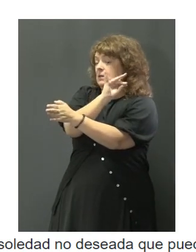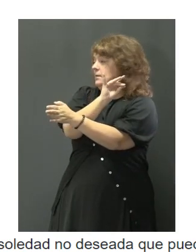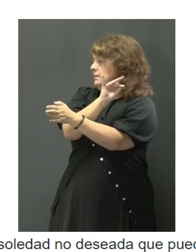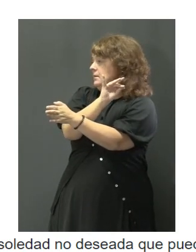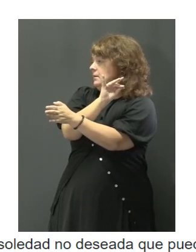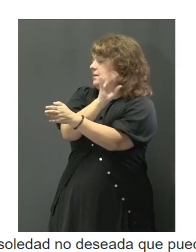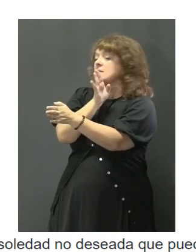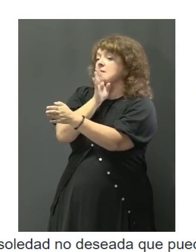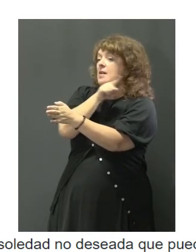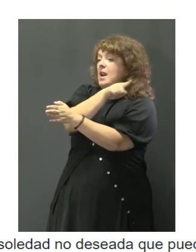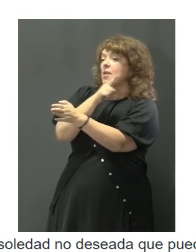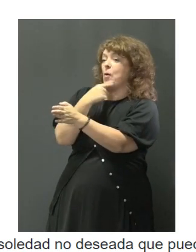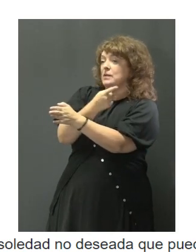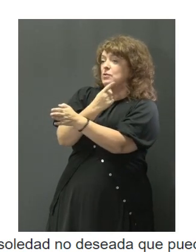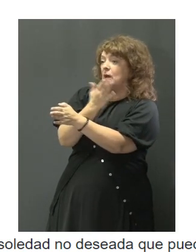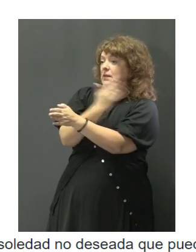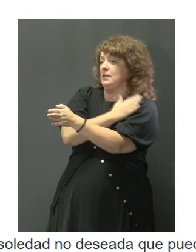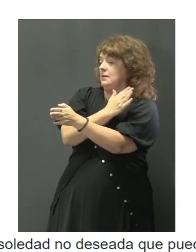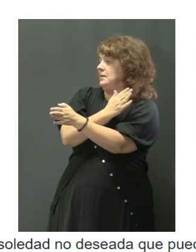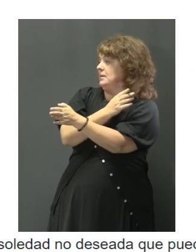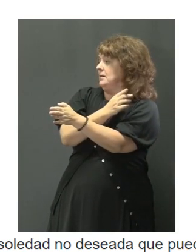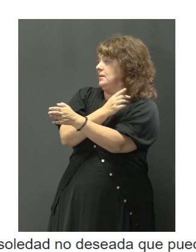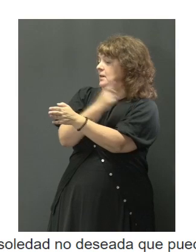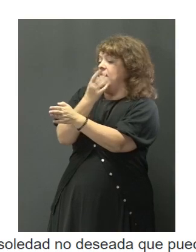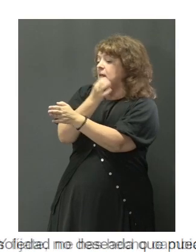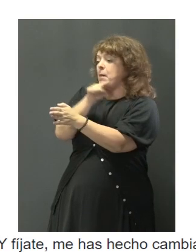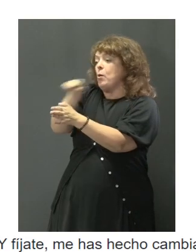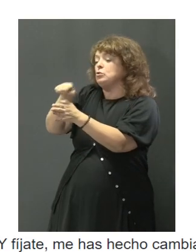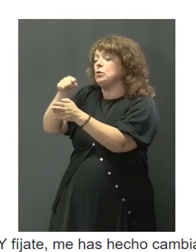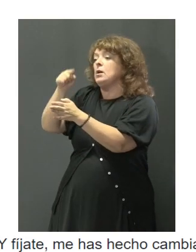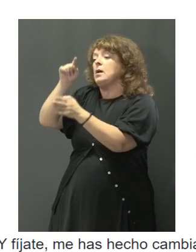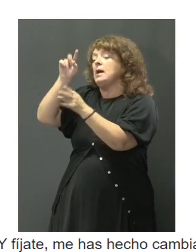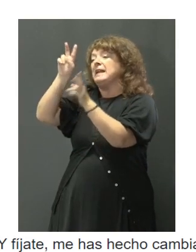la has comentado ahora, ¿no? Y que claramente yo creo que tenemos que abordar.